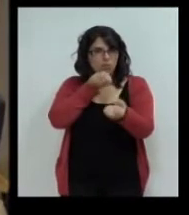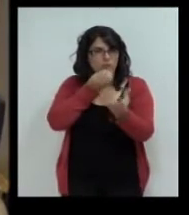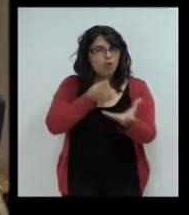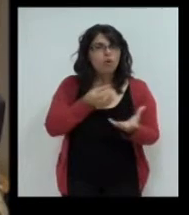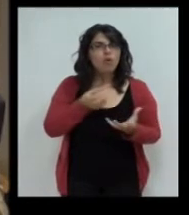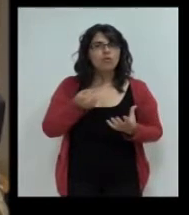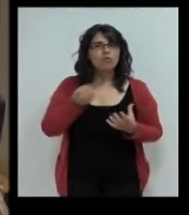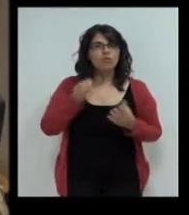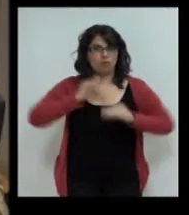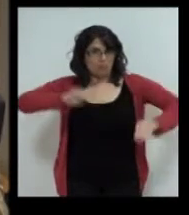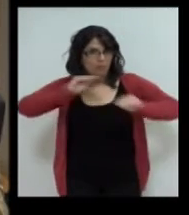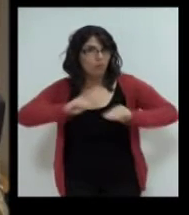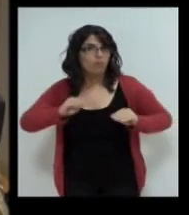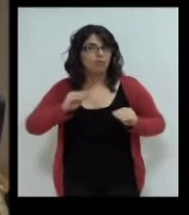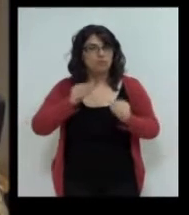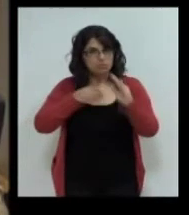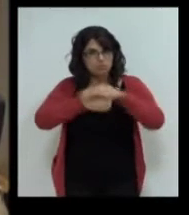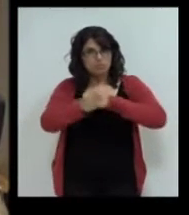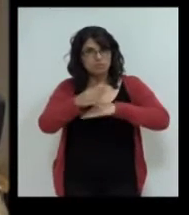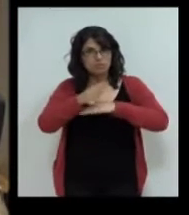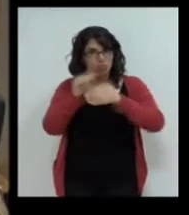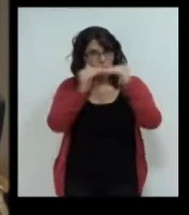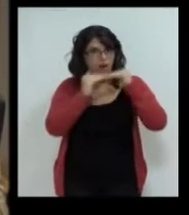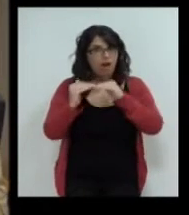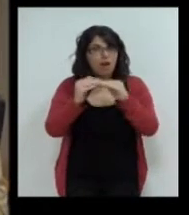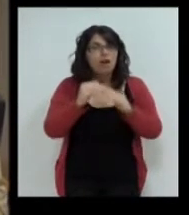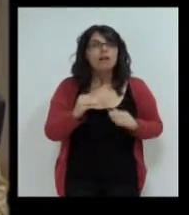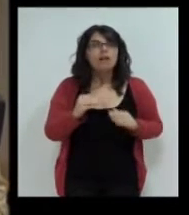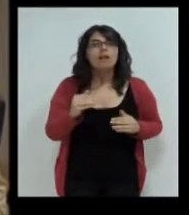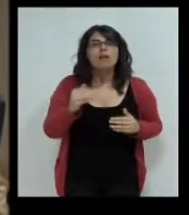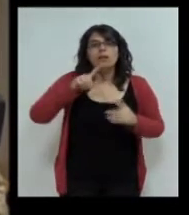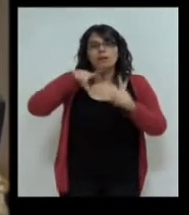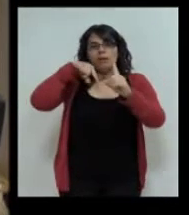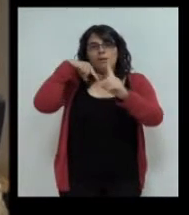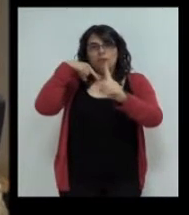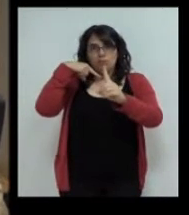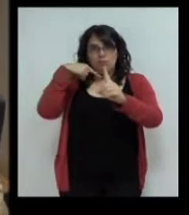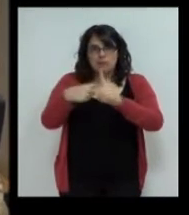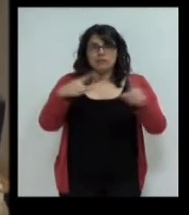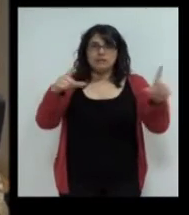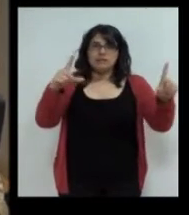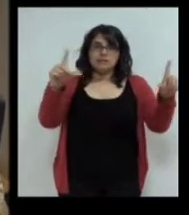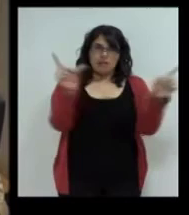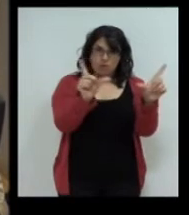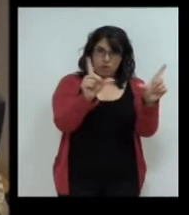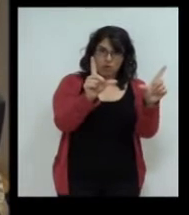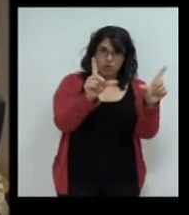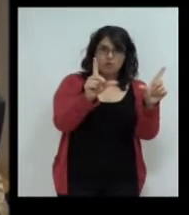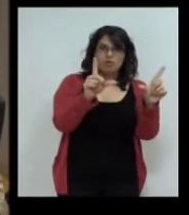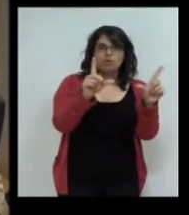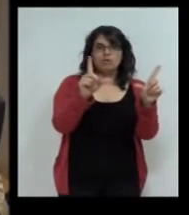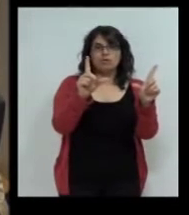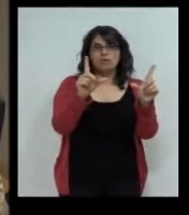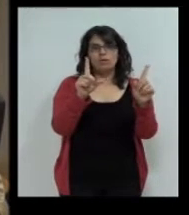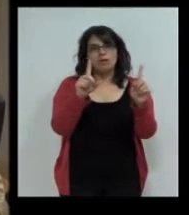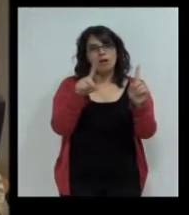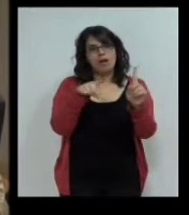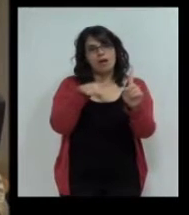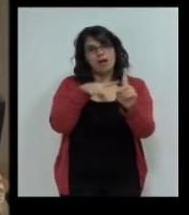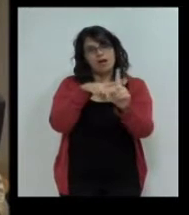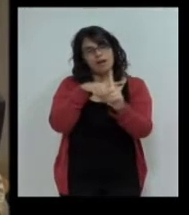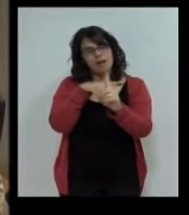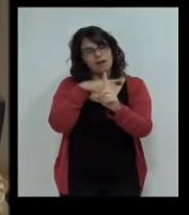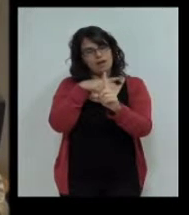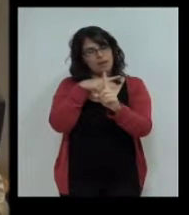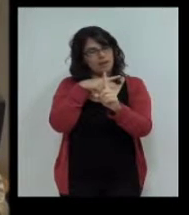y a esta formación. Y ahí, bueno, pues cuando la televisión, además de todos los medios habituales, se canaliza a través